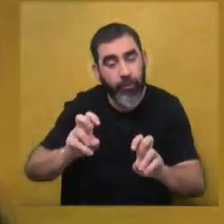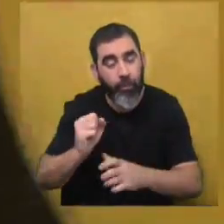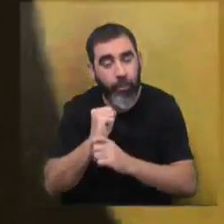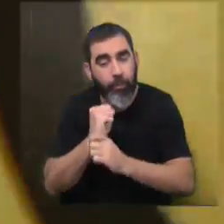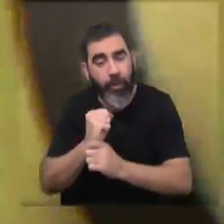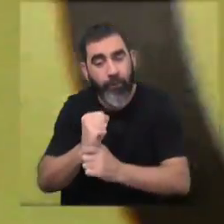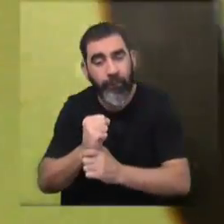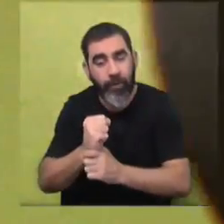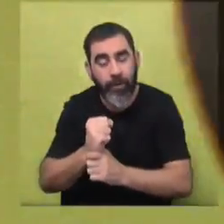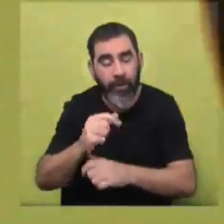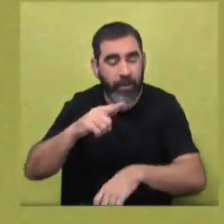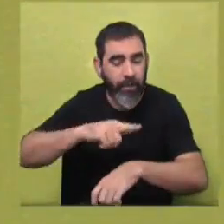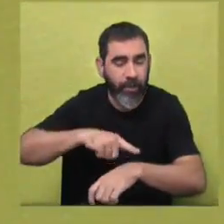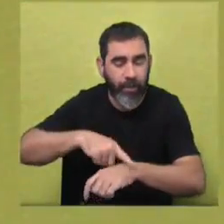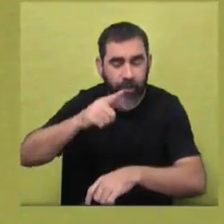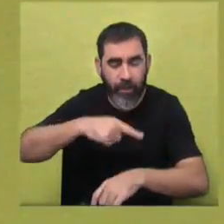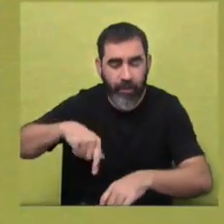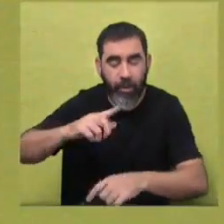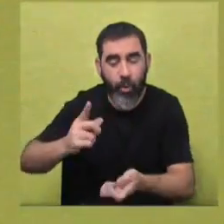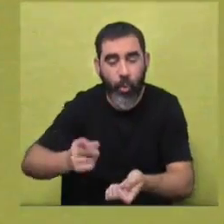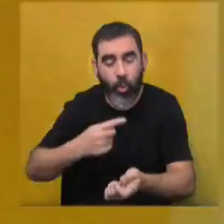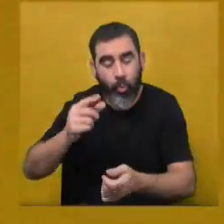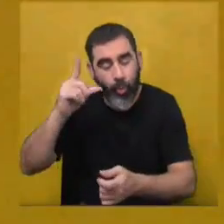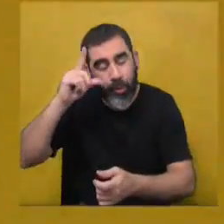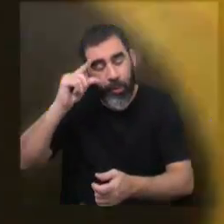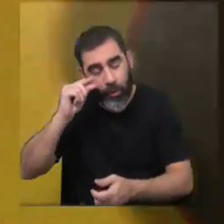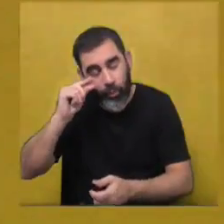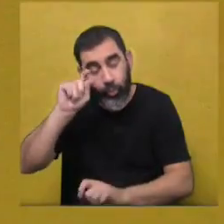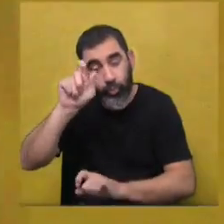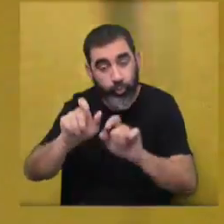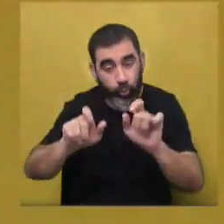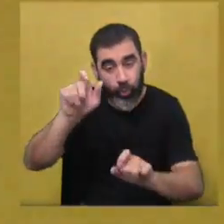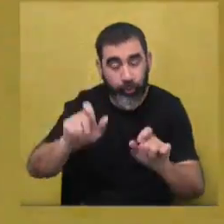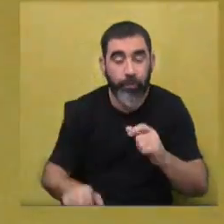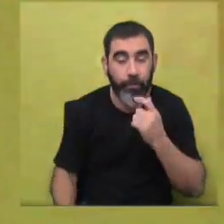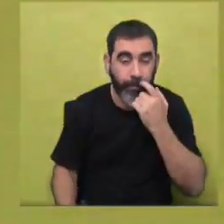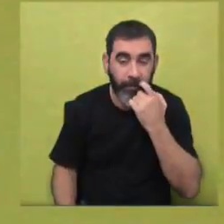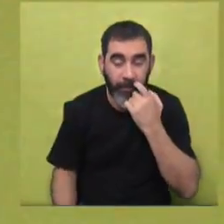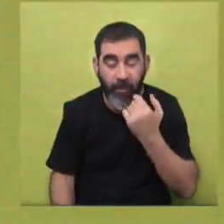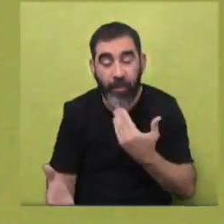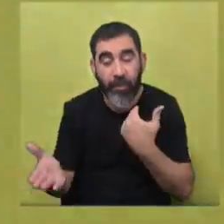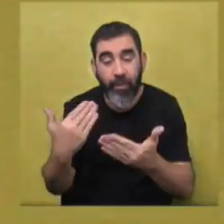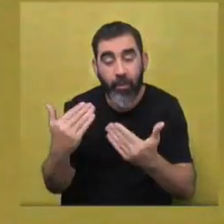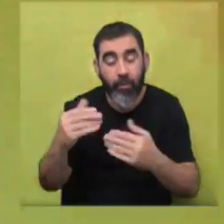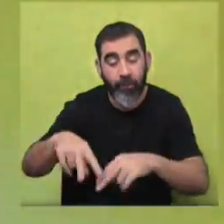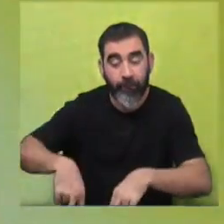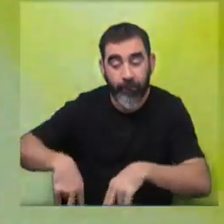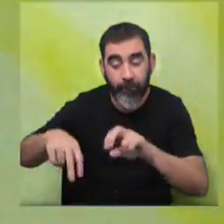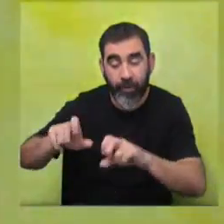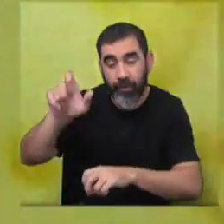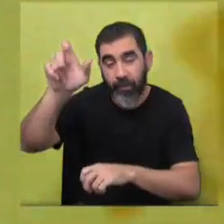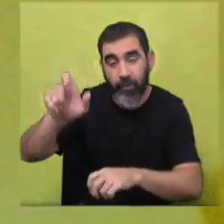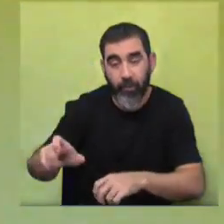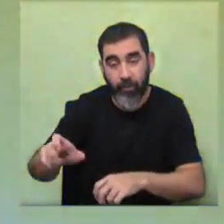preferencias circadianas, hábitos de sueño de la población. La conversación fue con la investigadora